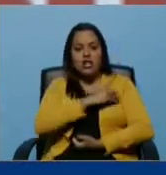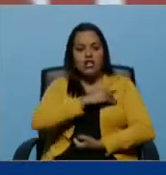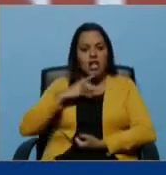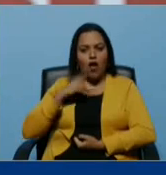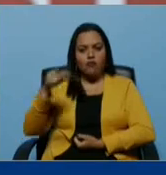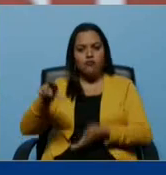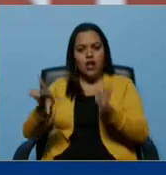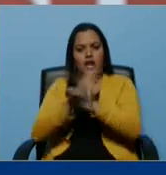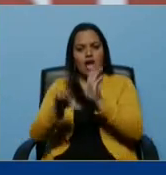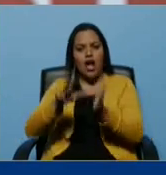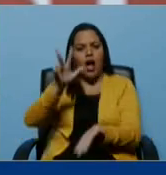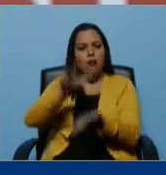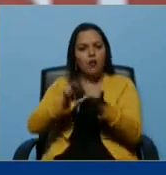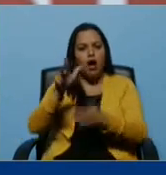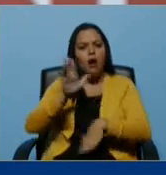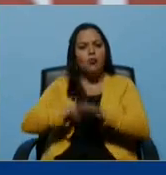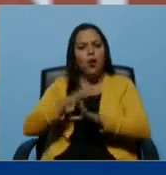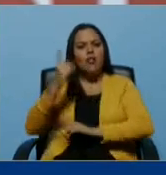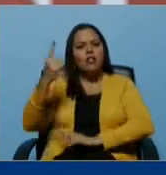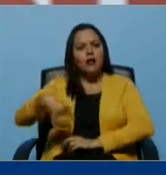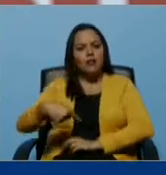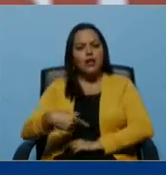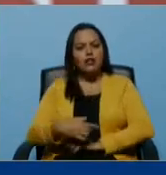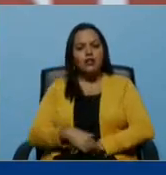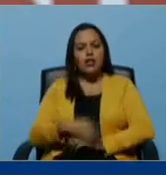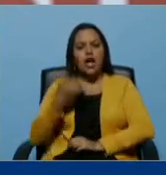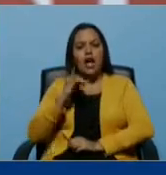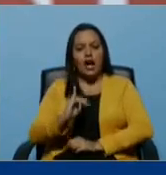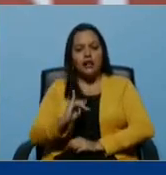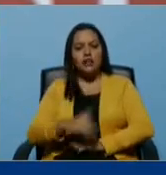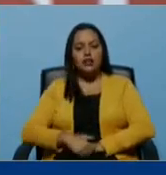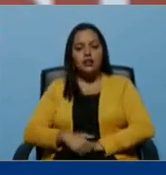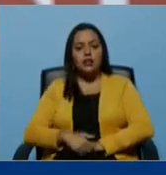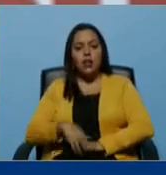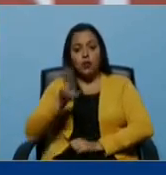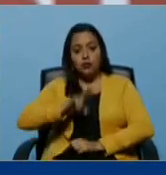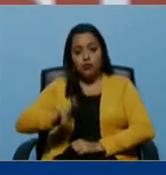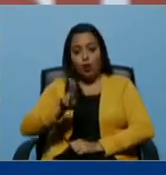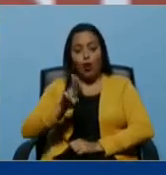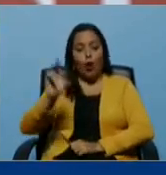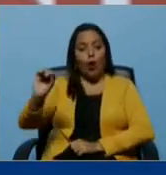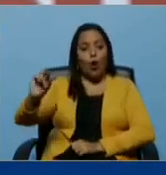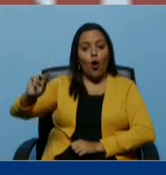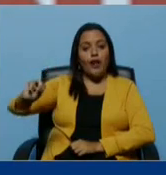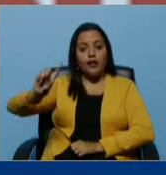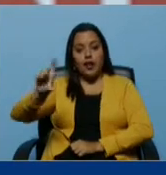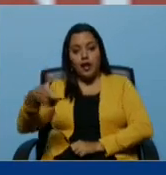se aprobara, porque ellos han sido parte de esos recursos que han manejado ONG, han sido